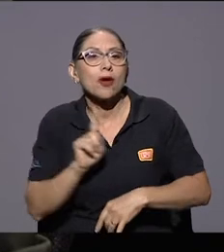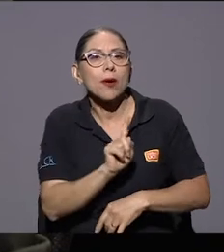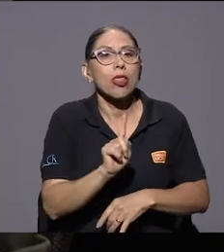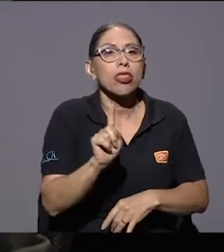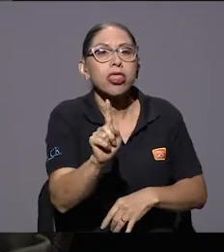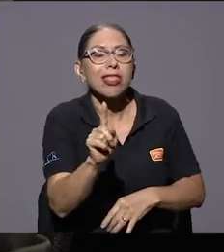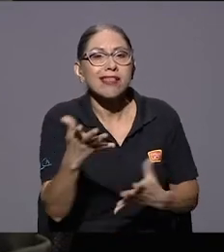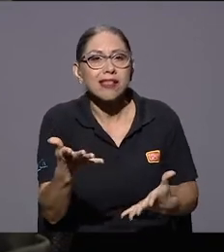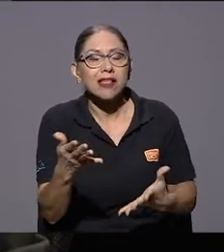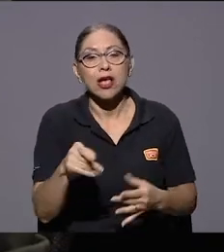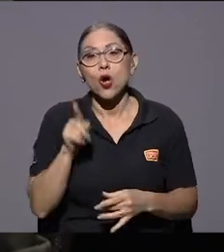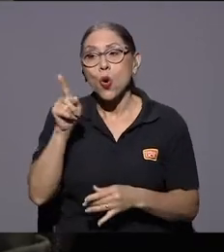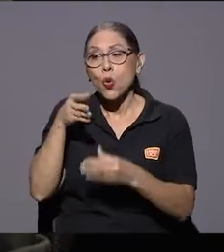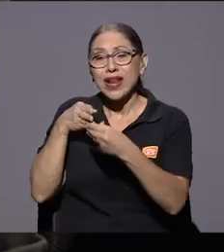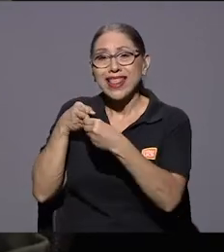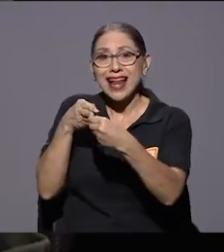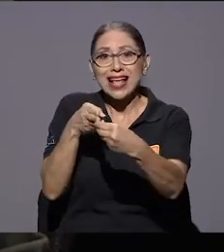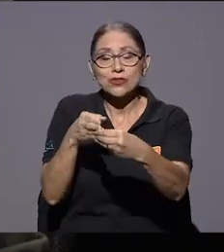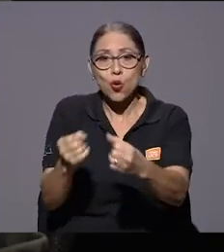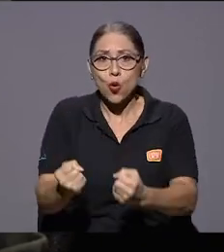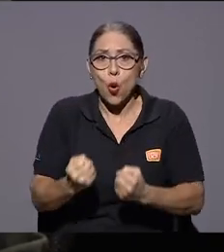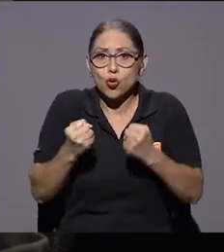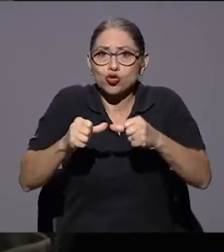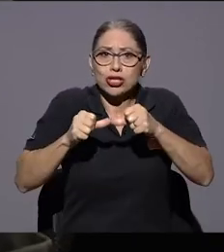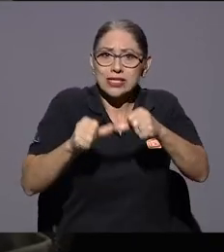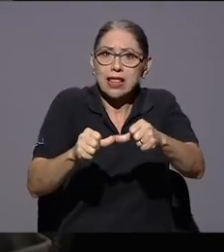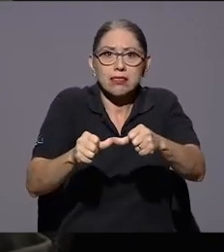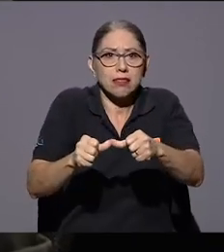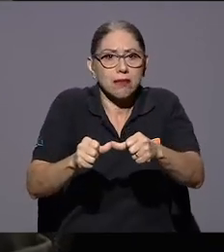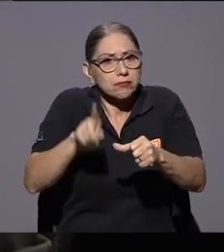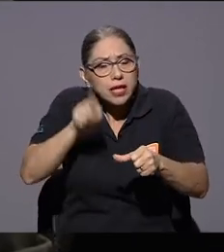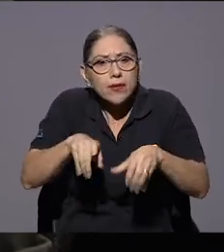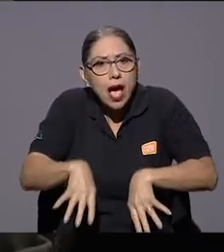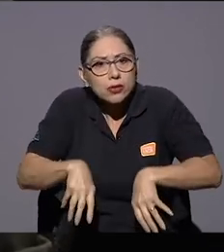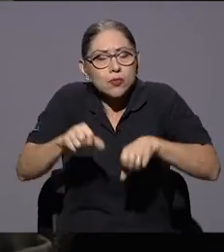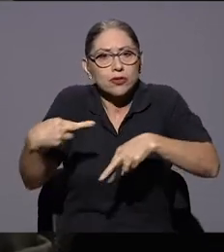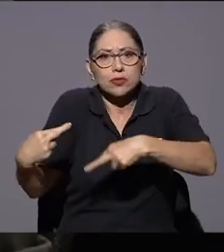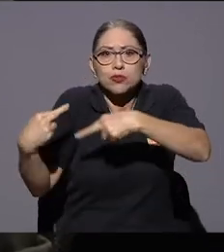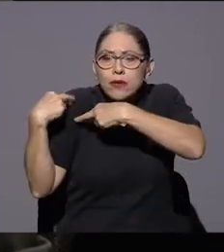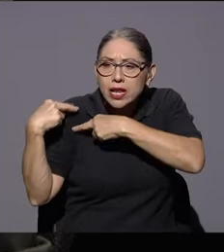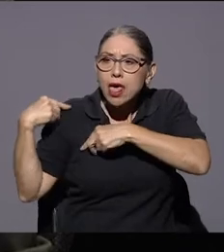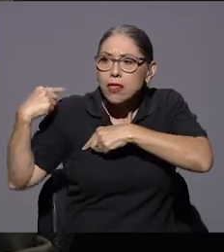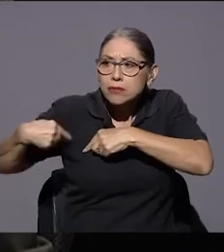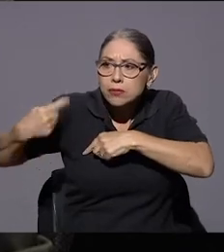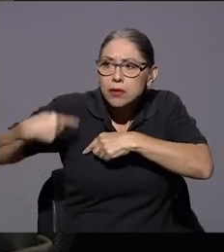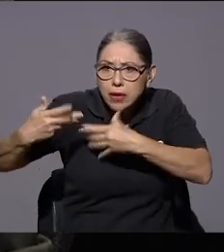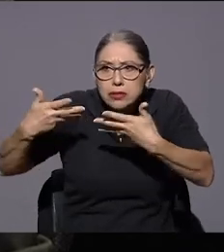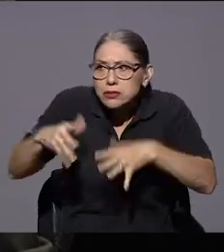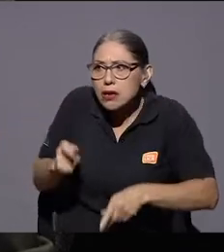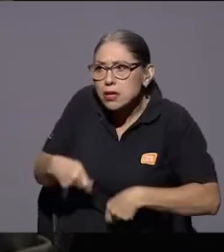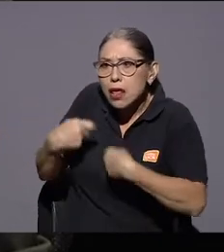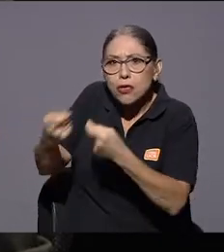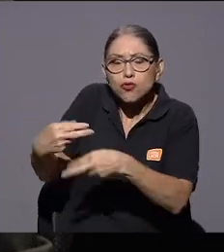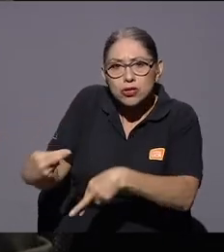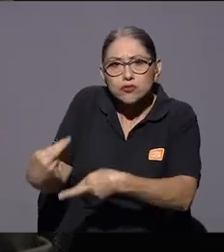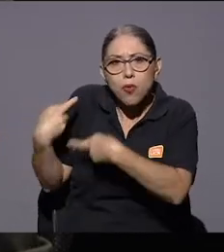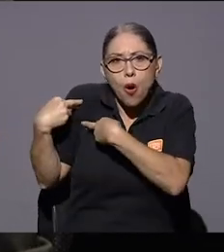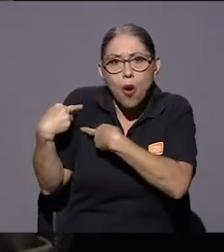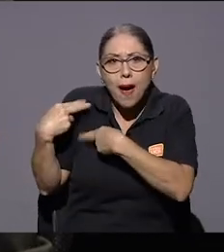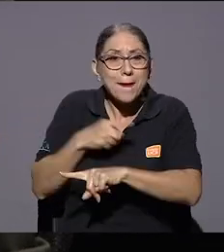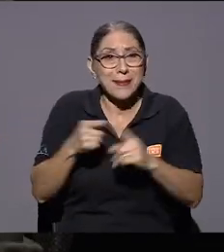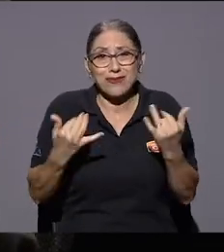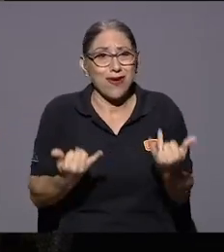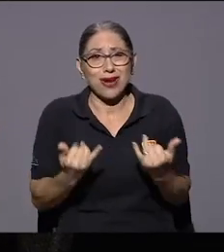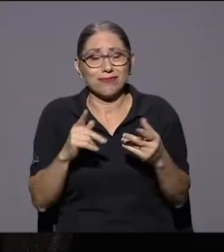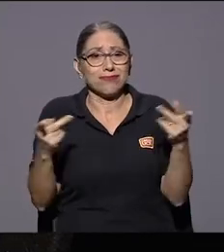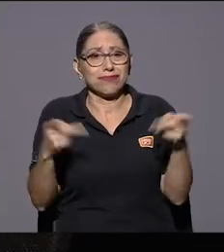liderazgo consistente y potente asume, ¿verdad?, la responsabilidad histórica que le fue asignada. Este no es el caso, ¿verdad?, porque como